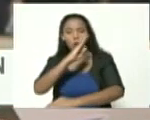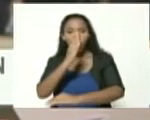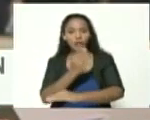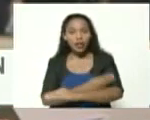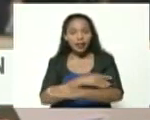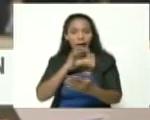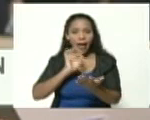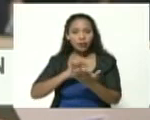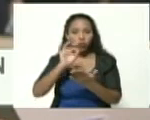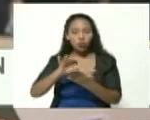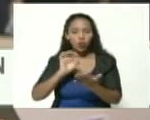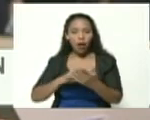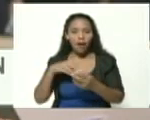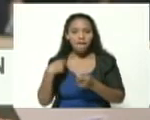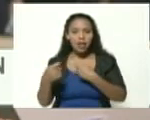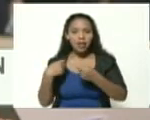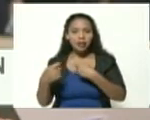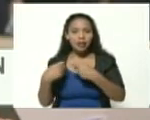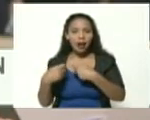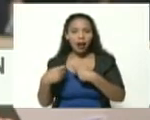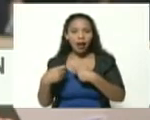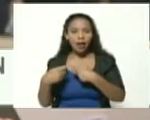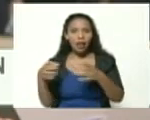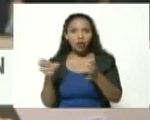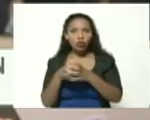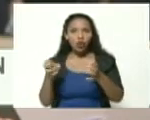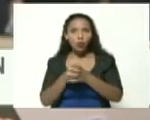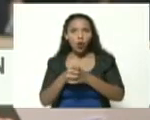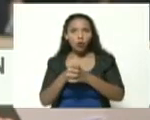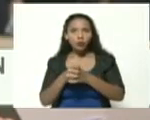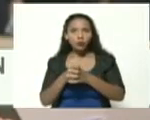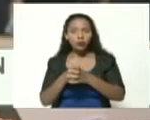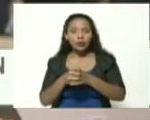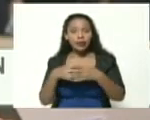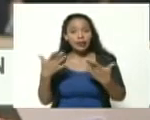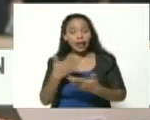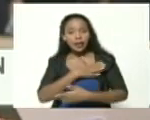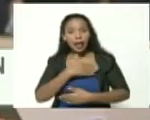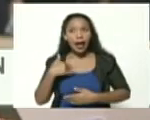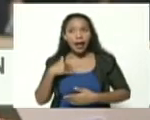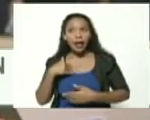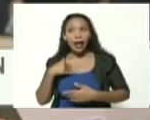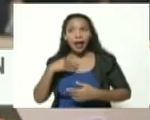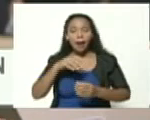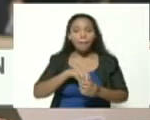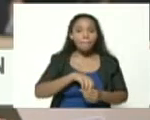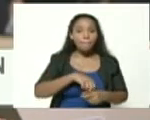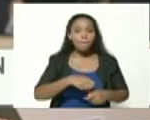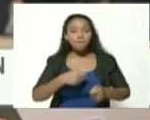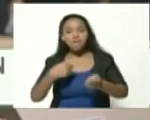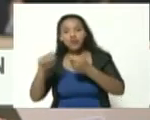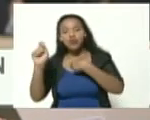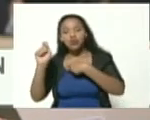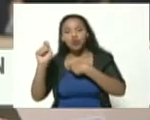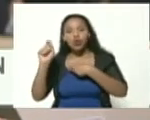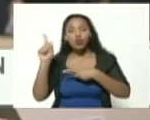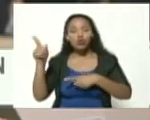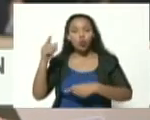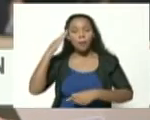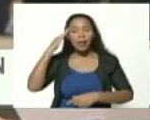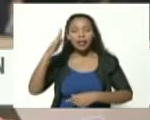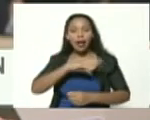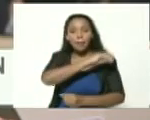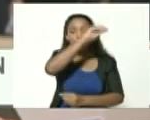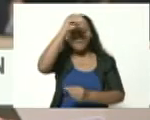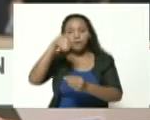estructura financiera de la oligarquía neogranadina, que pretende exportar su paramilitarismo